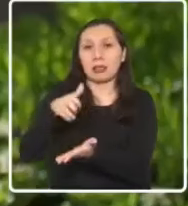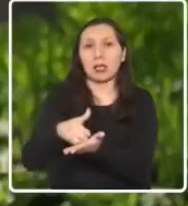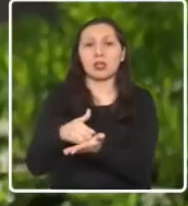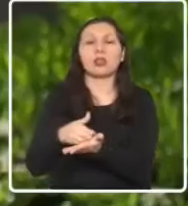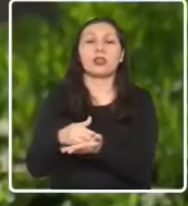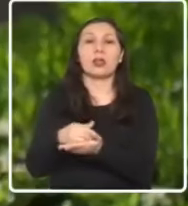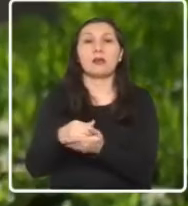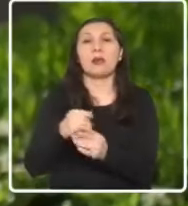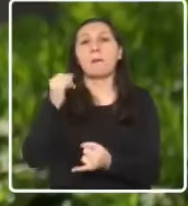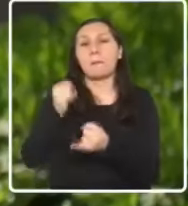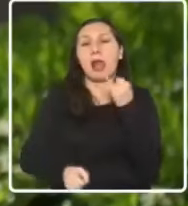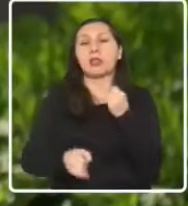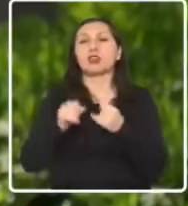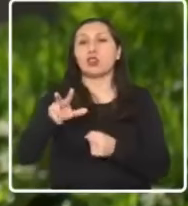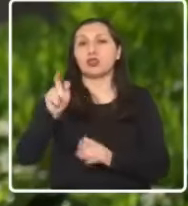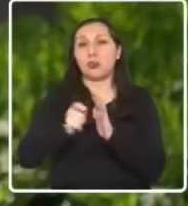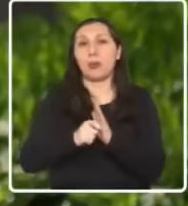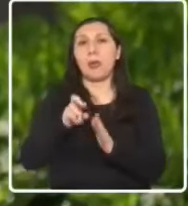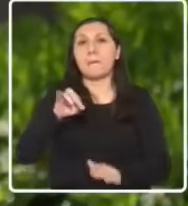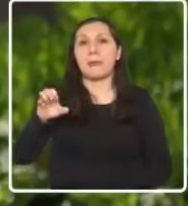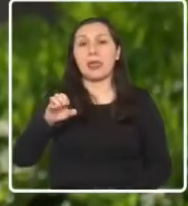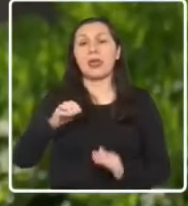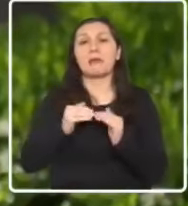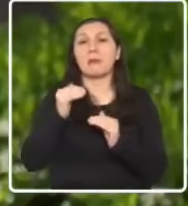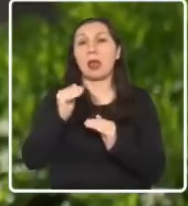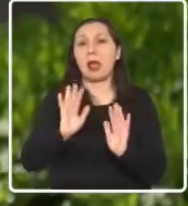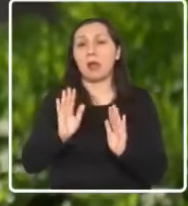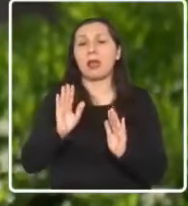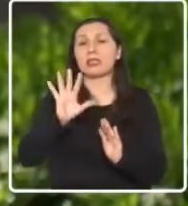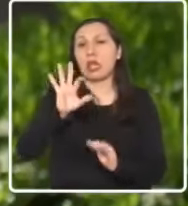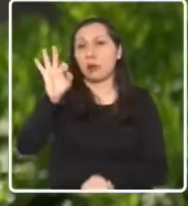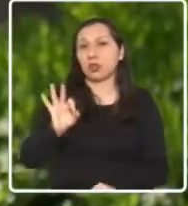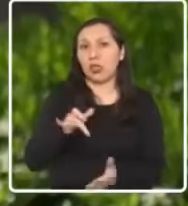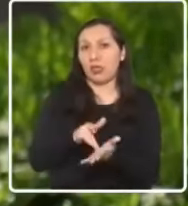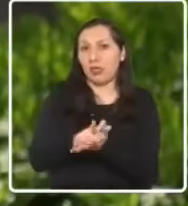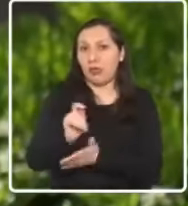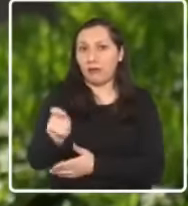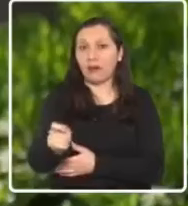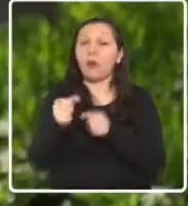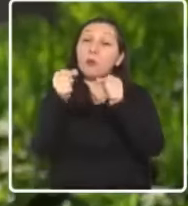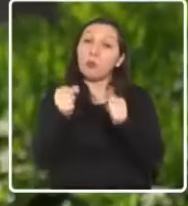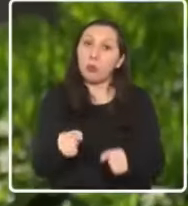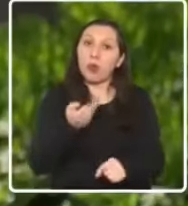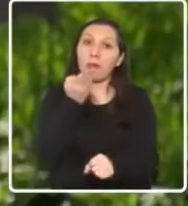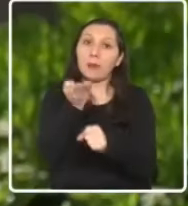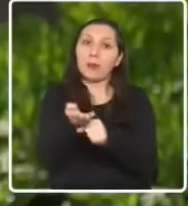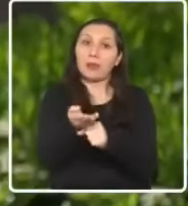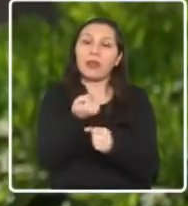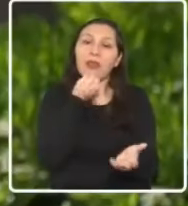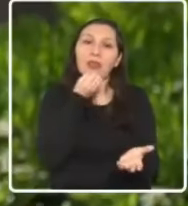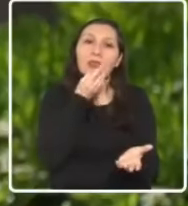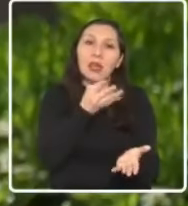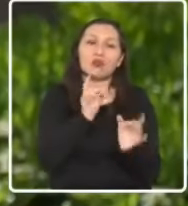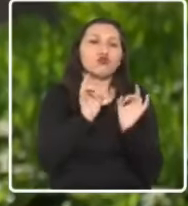plazos de 18 meses sin interés y con un pie de no más de 5% de la deuda. Se establece la posibilidad de solicitar la declaración de